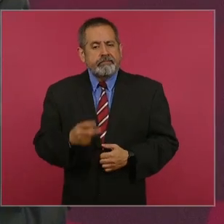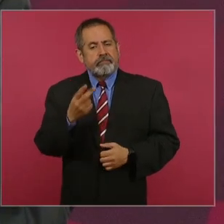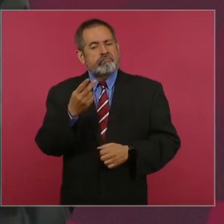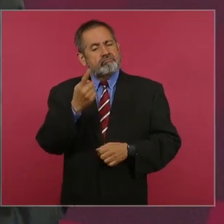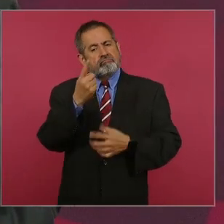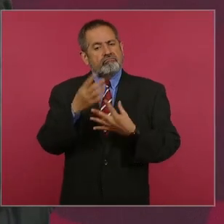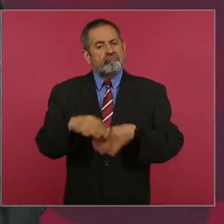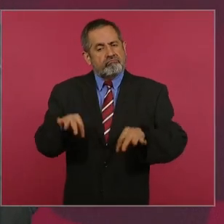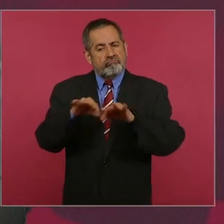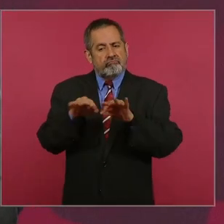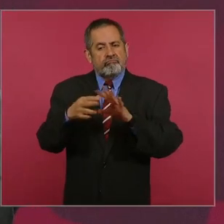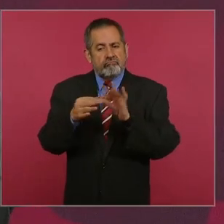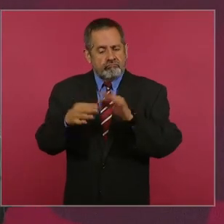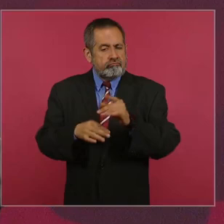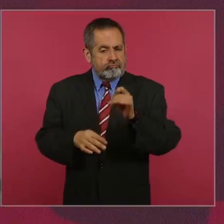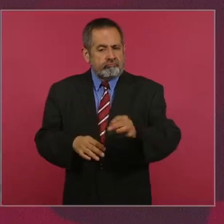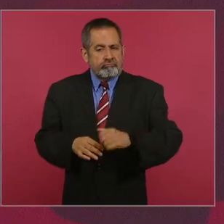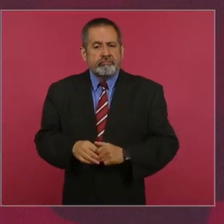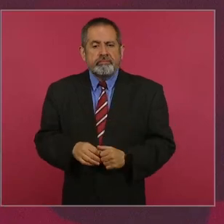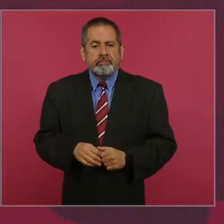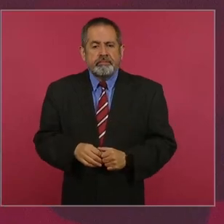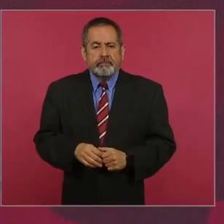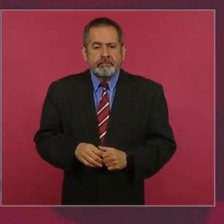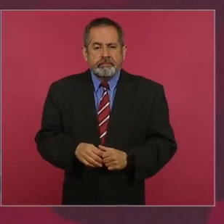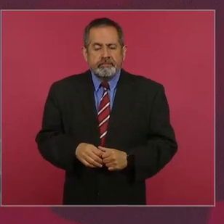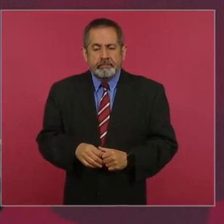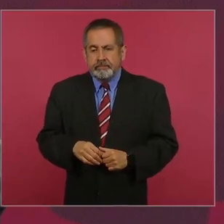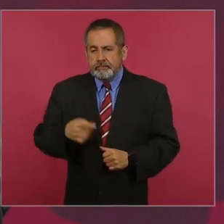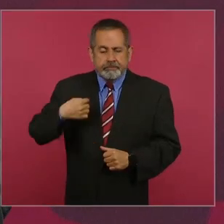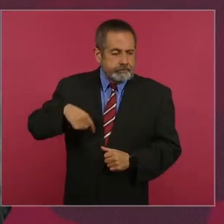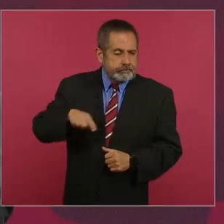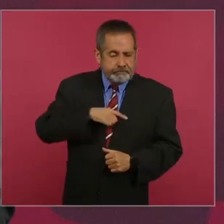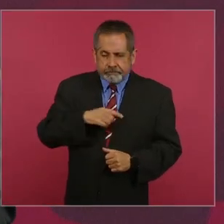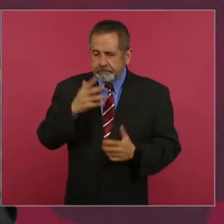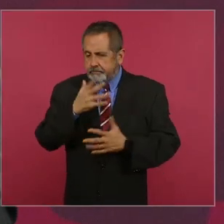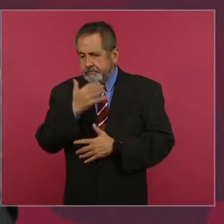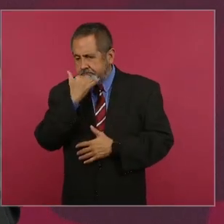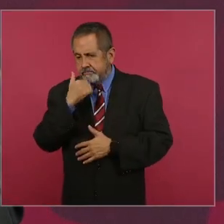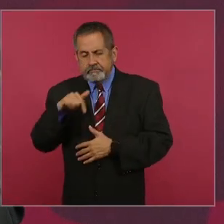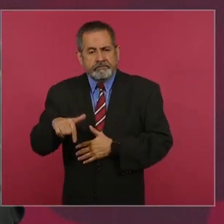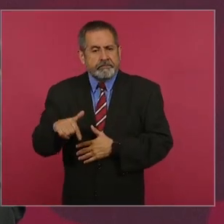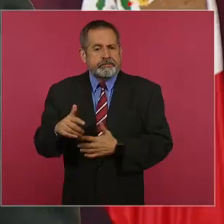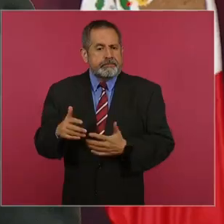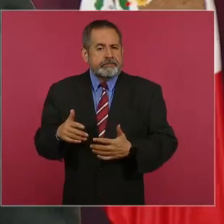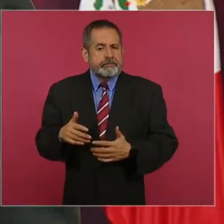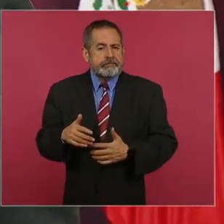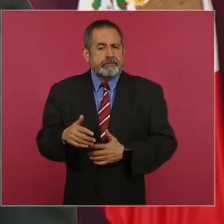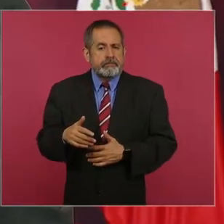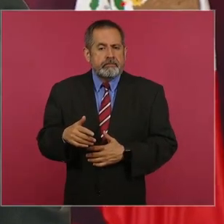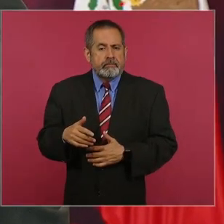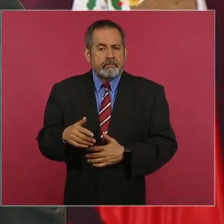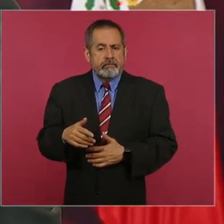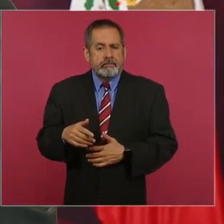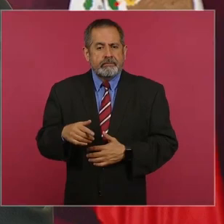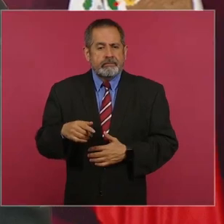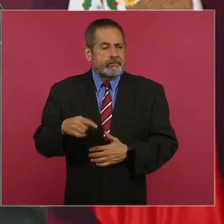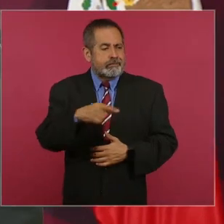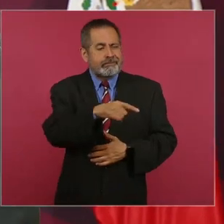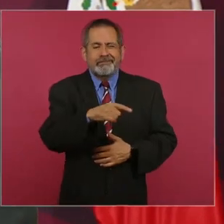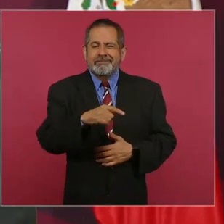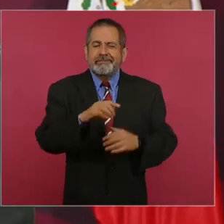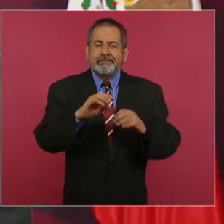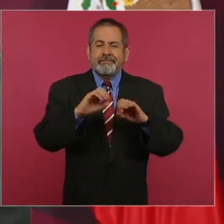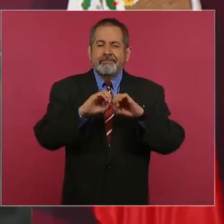también como lección a nosotros nos afectaron mucho las organizaciones de derecha